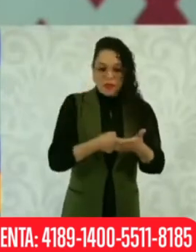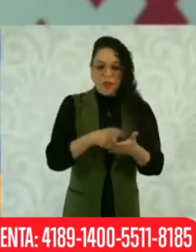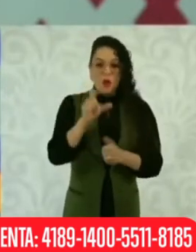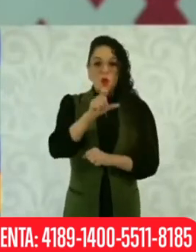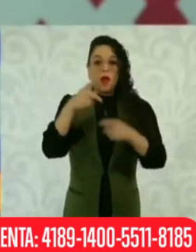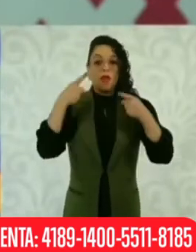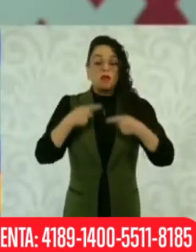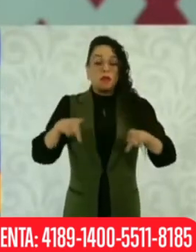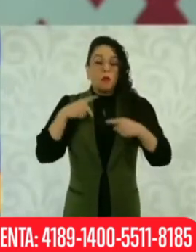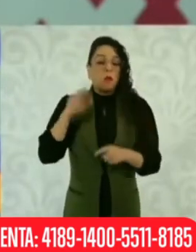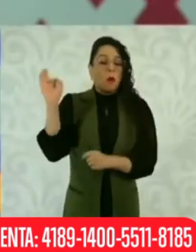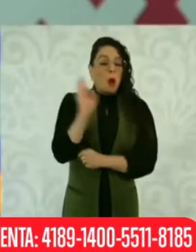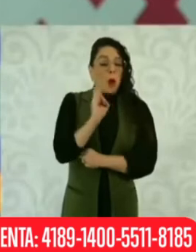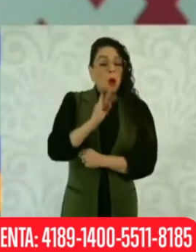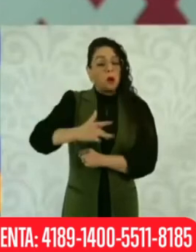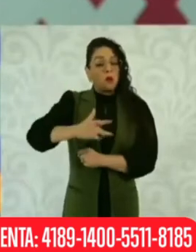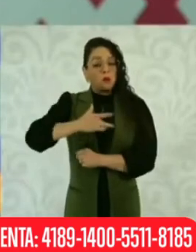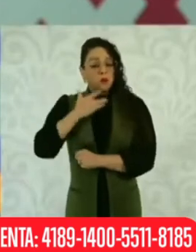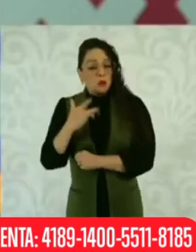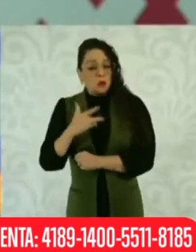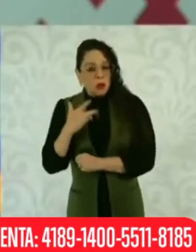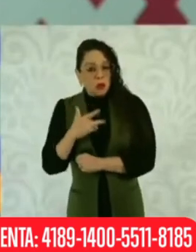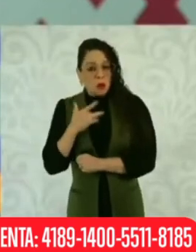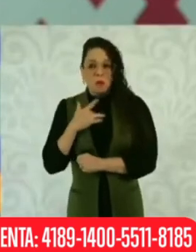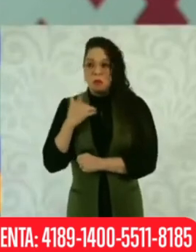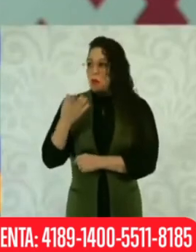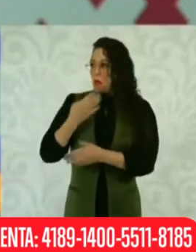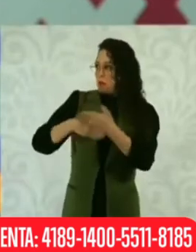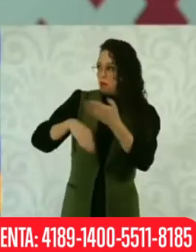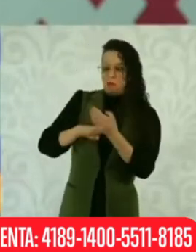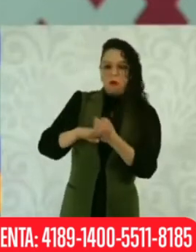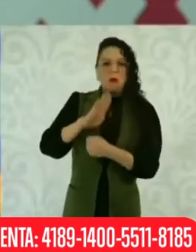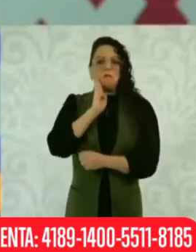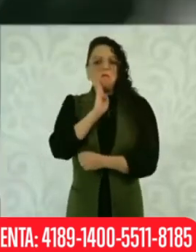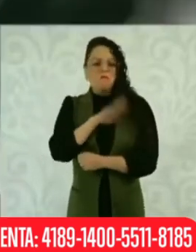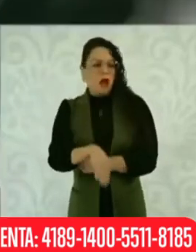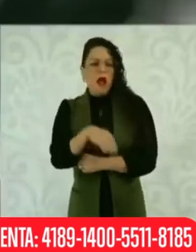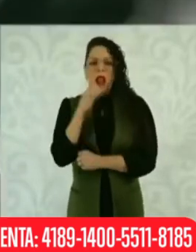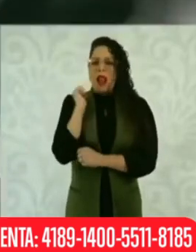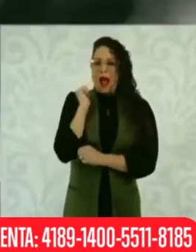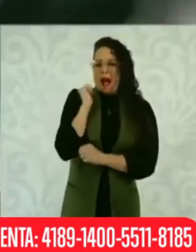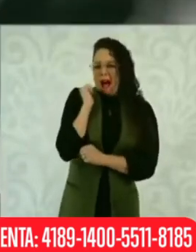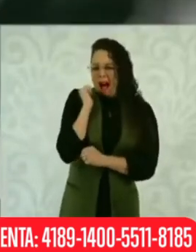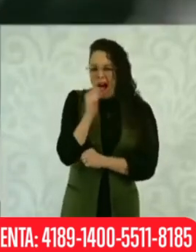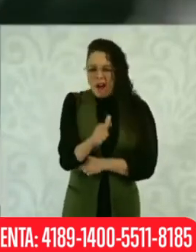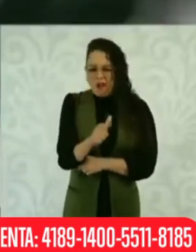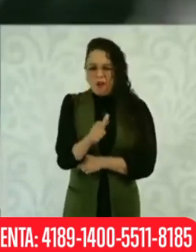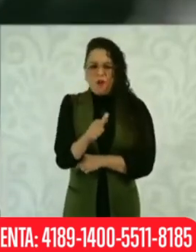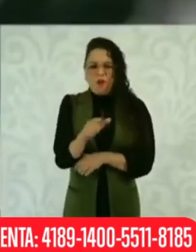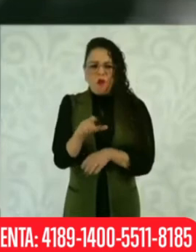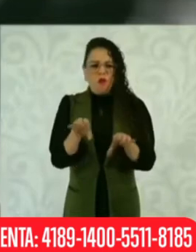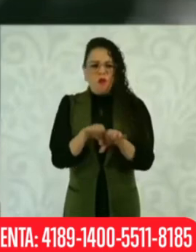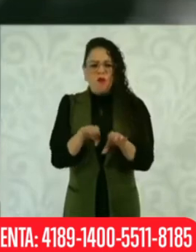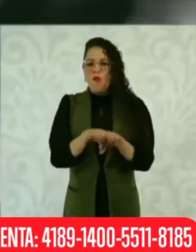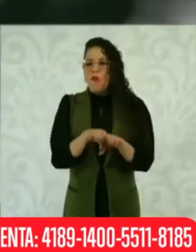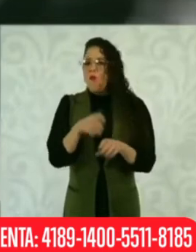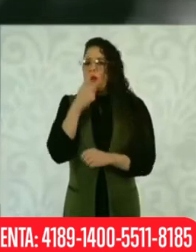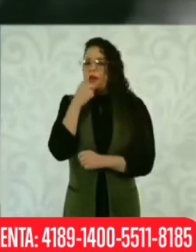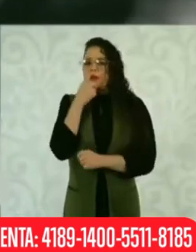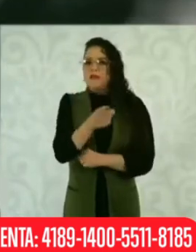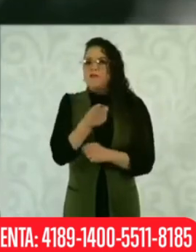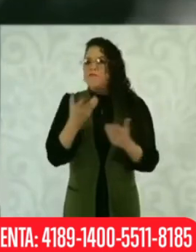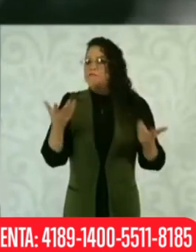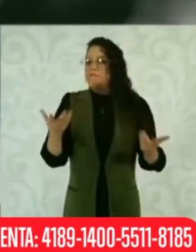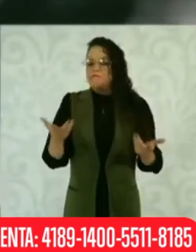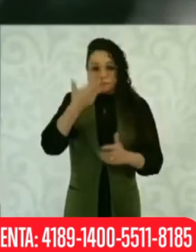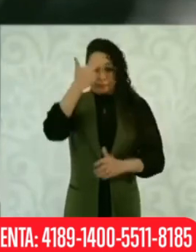alguna manera ofendidos o crean que se han generado algún tipo de